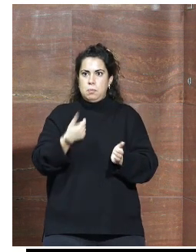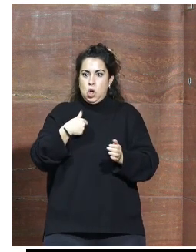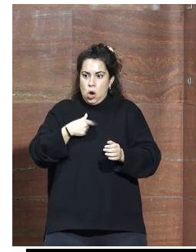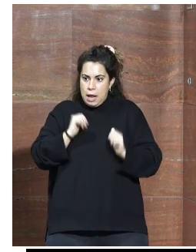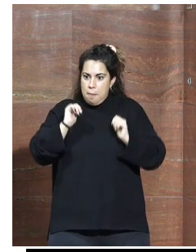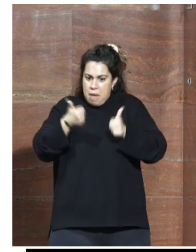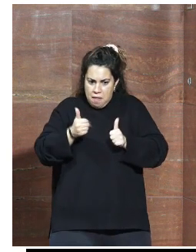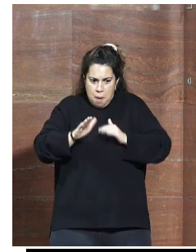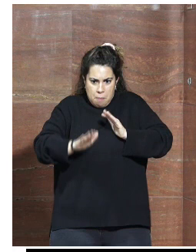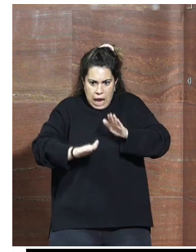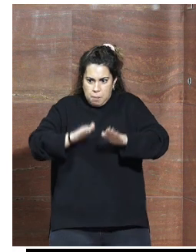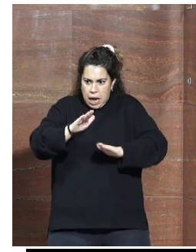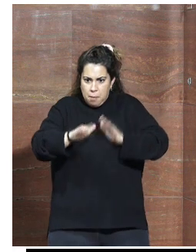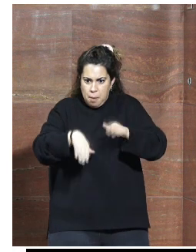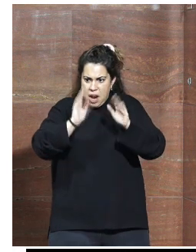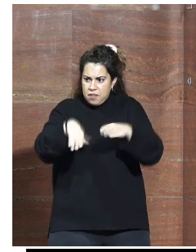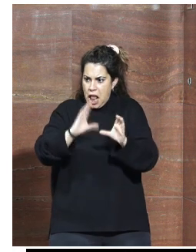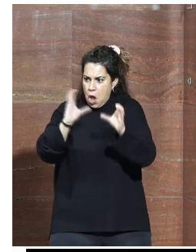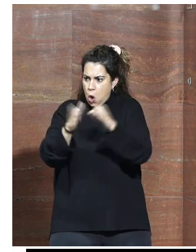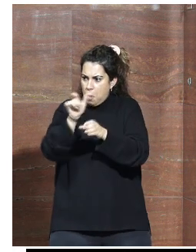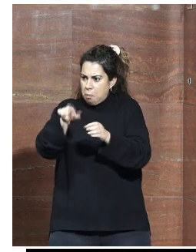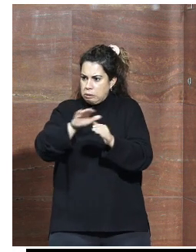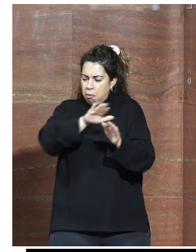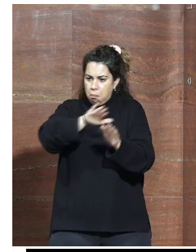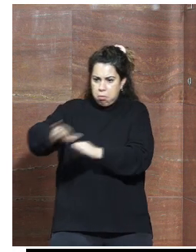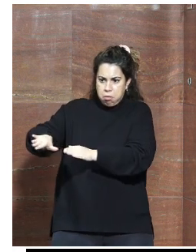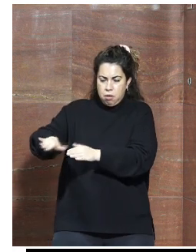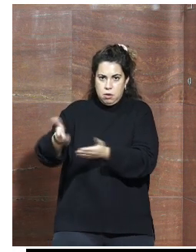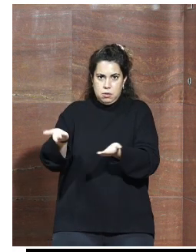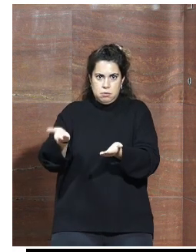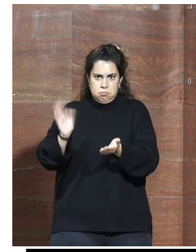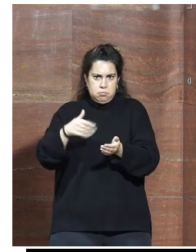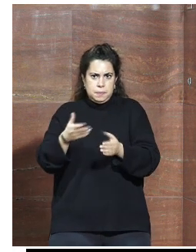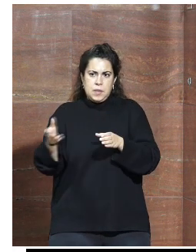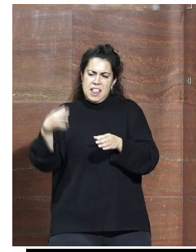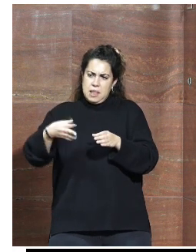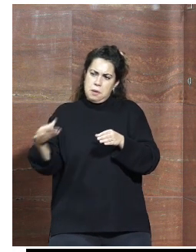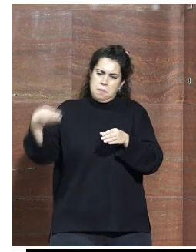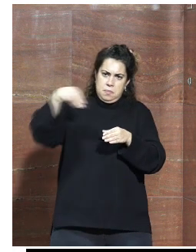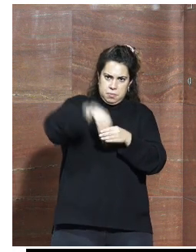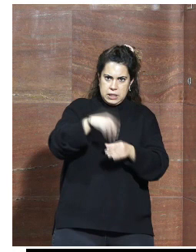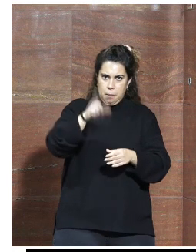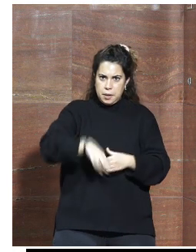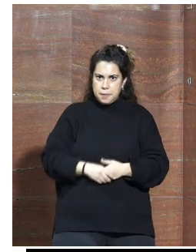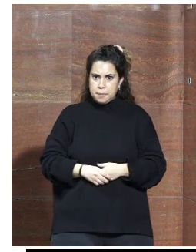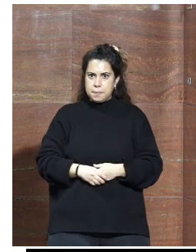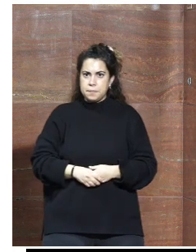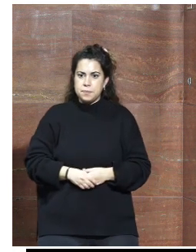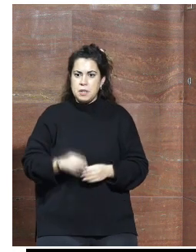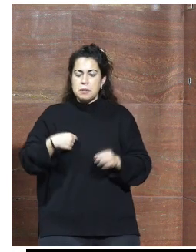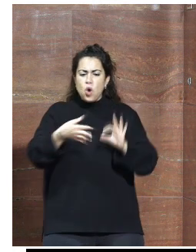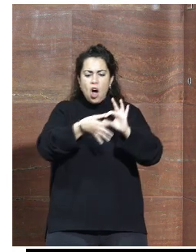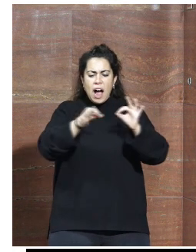nos ha unido muchísimo grupo de gente que luego podemos seguramente hablar de ello, ¿no? Entonces, dentro de esa cadena,